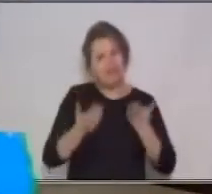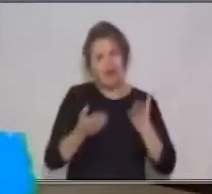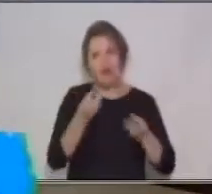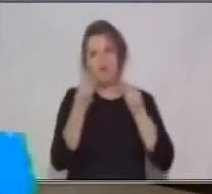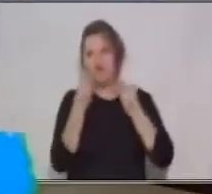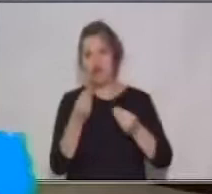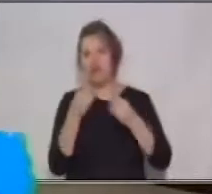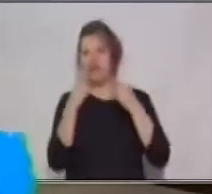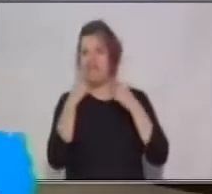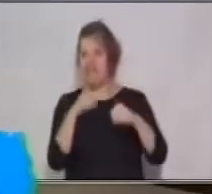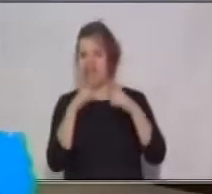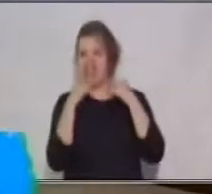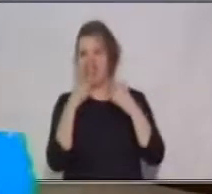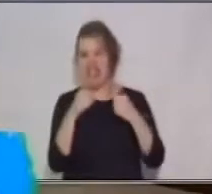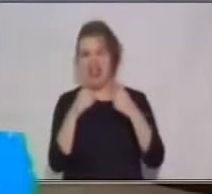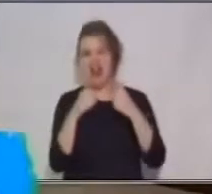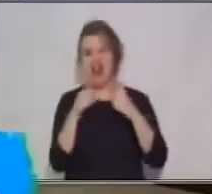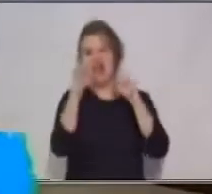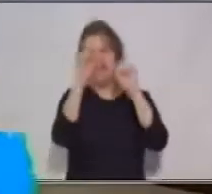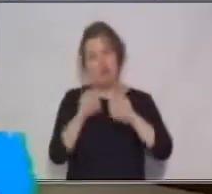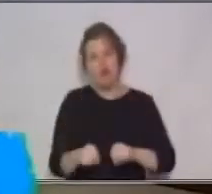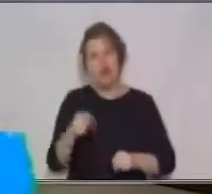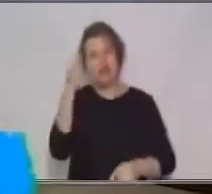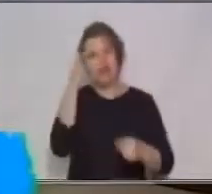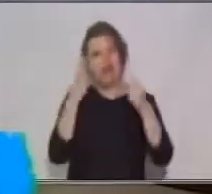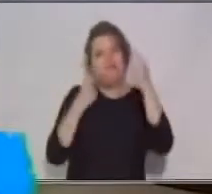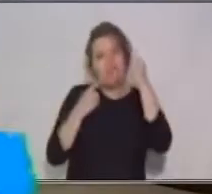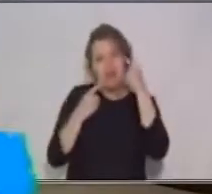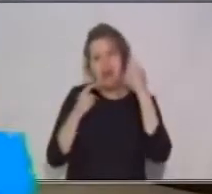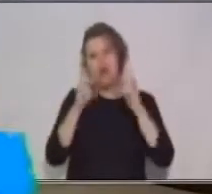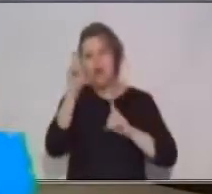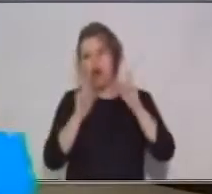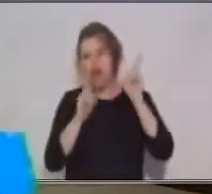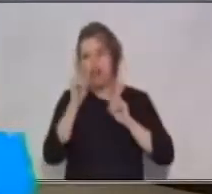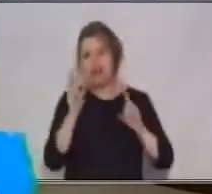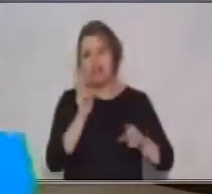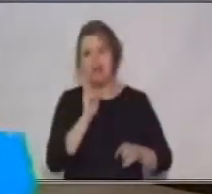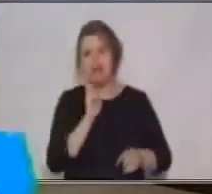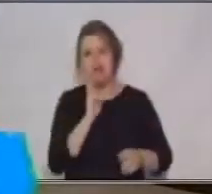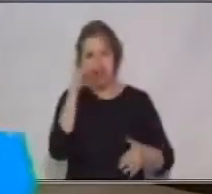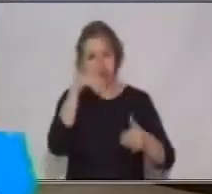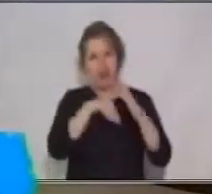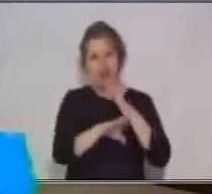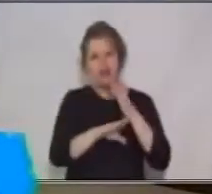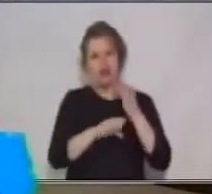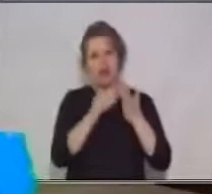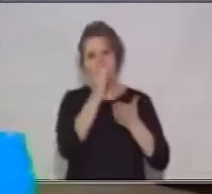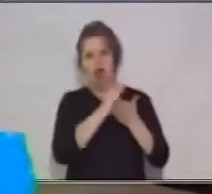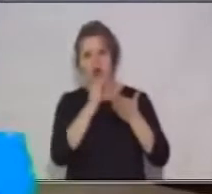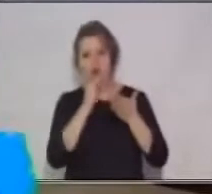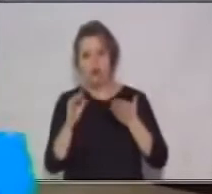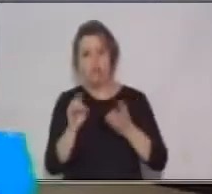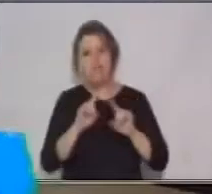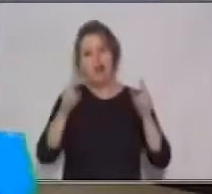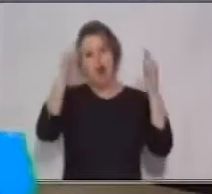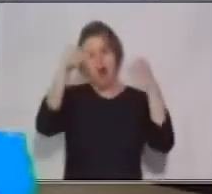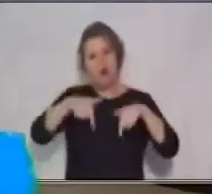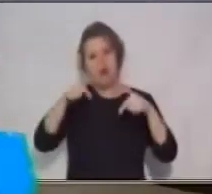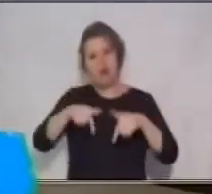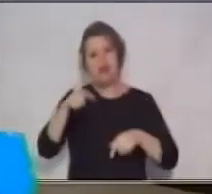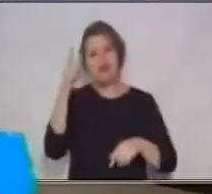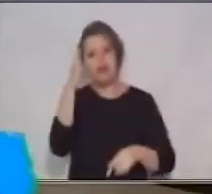se les complica el poder identificar el verbo dentro de una oración, pero ahorita vamos a ver